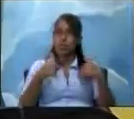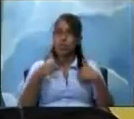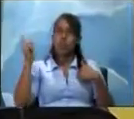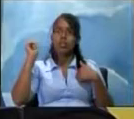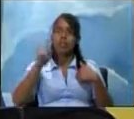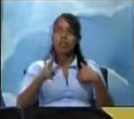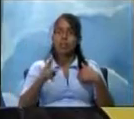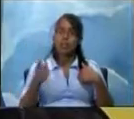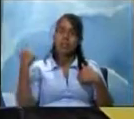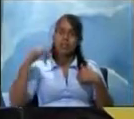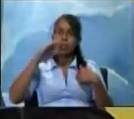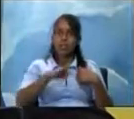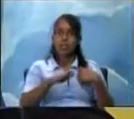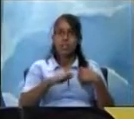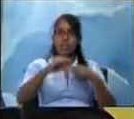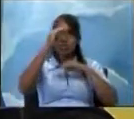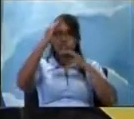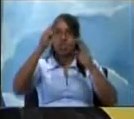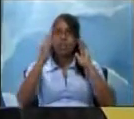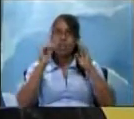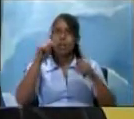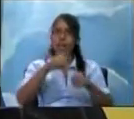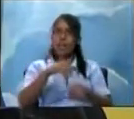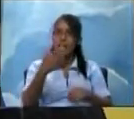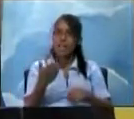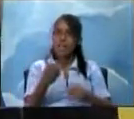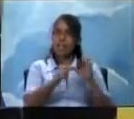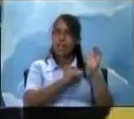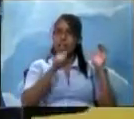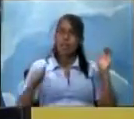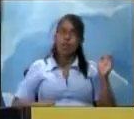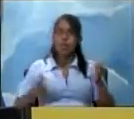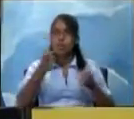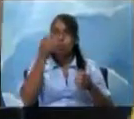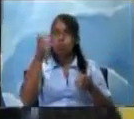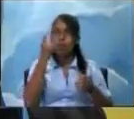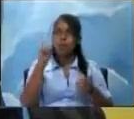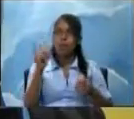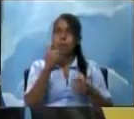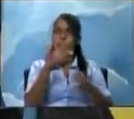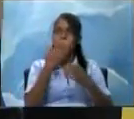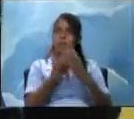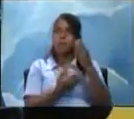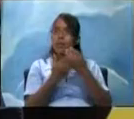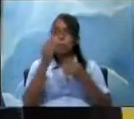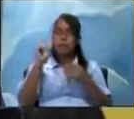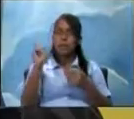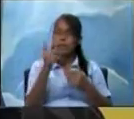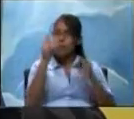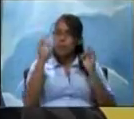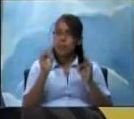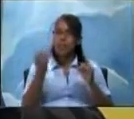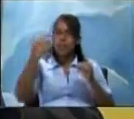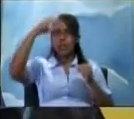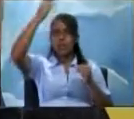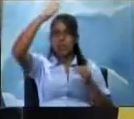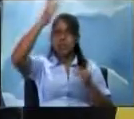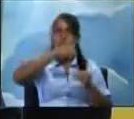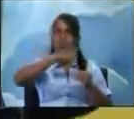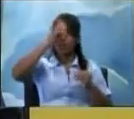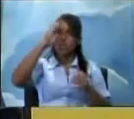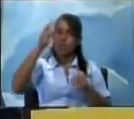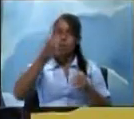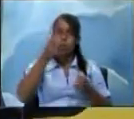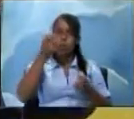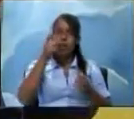y yo también tenemos que estar interesados en que el Señor, buscar de primera mano, buscar primeramente el reino de